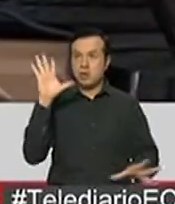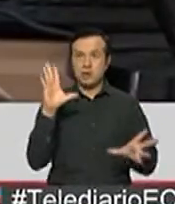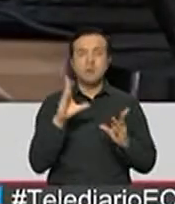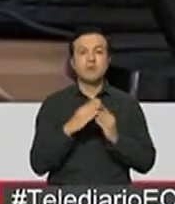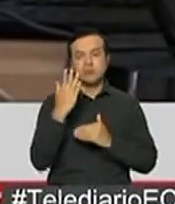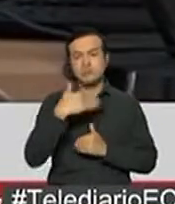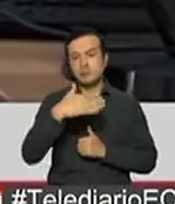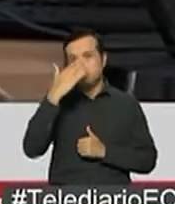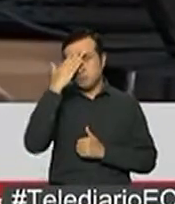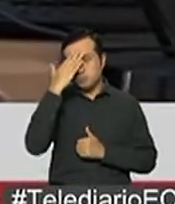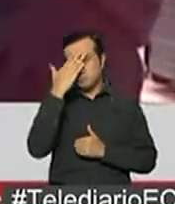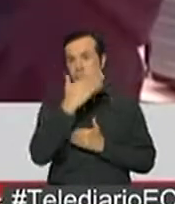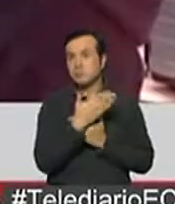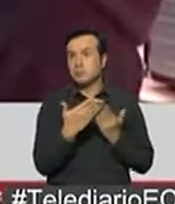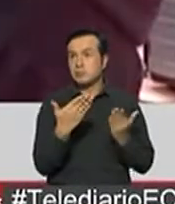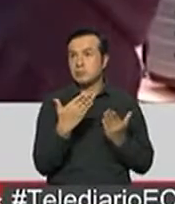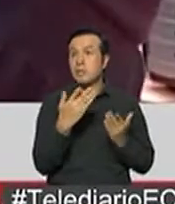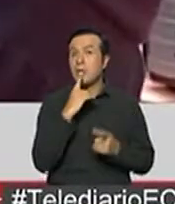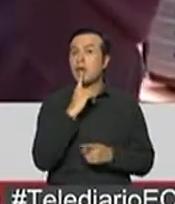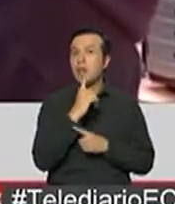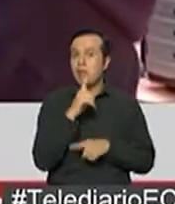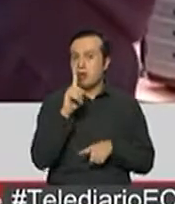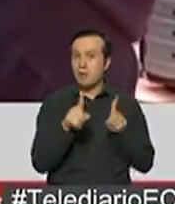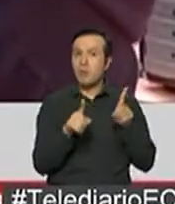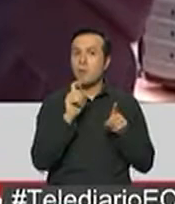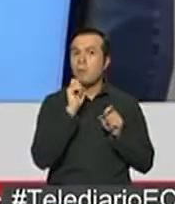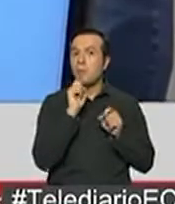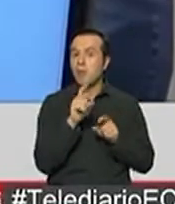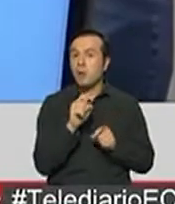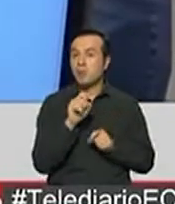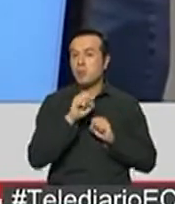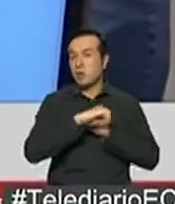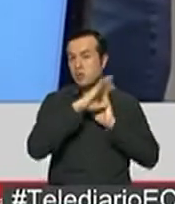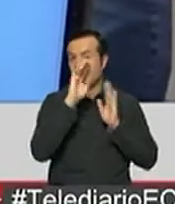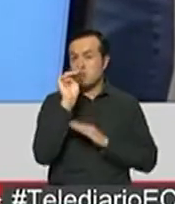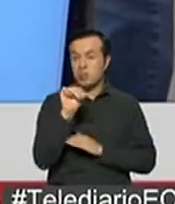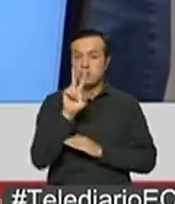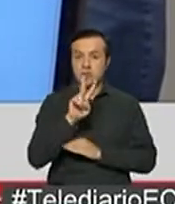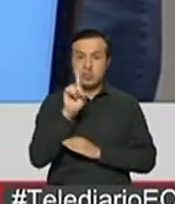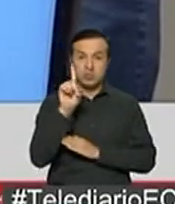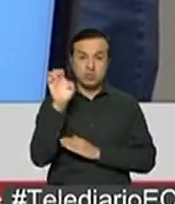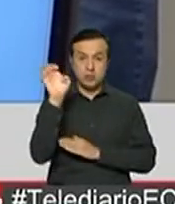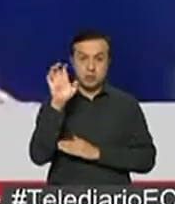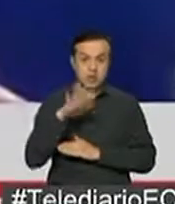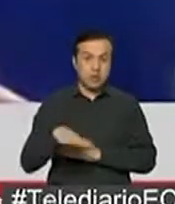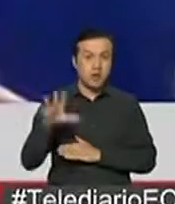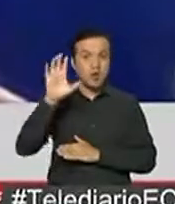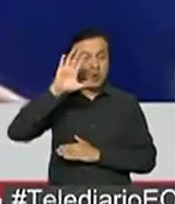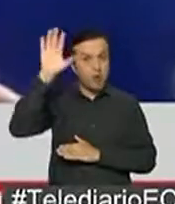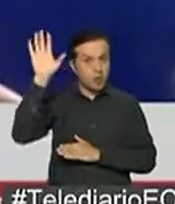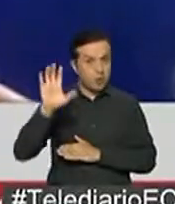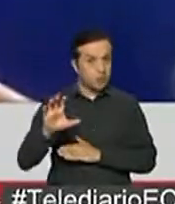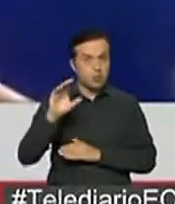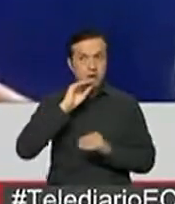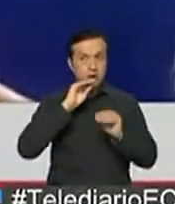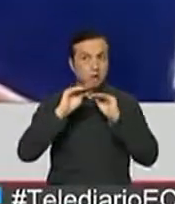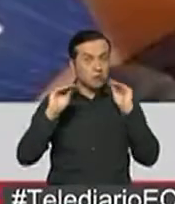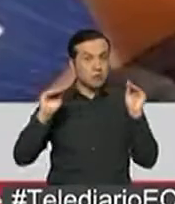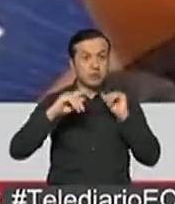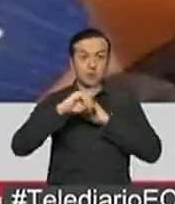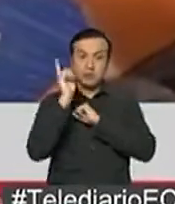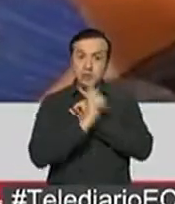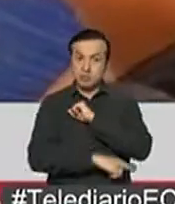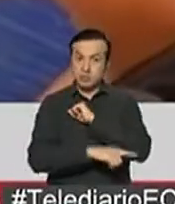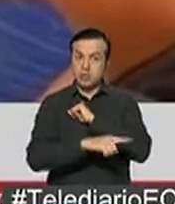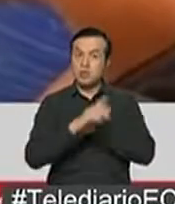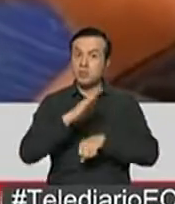certeza de que si hubo filtración la madrugada del martes 21 de enero en una provincia de la costa e indicó que se sancionarán